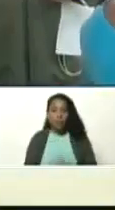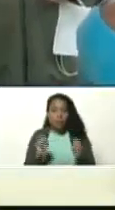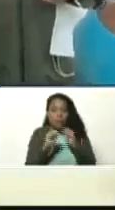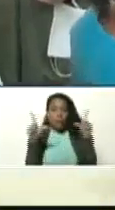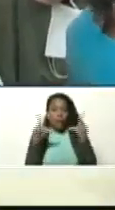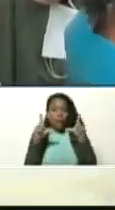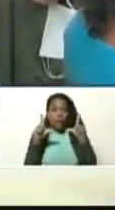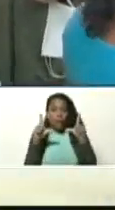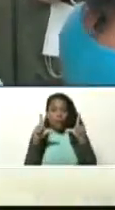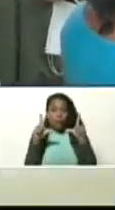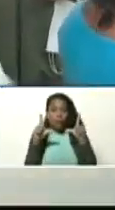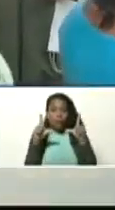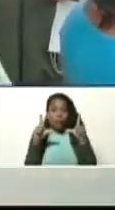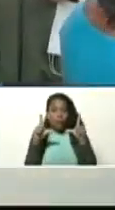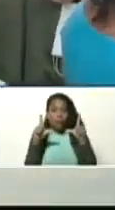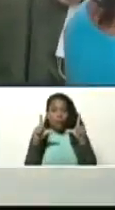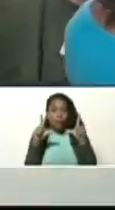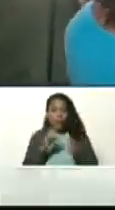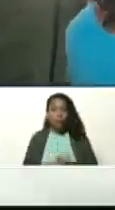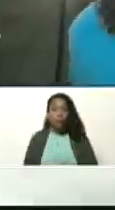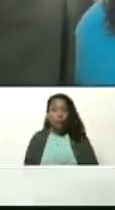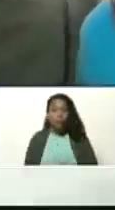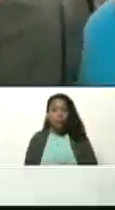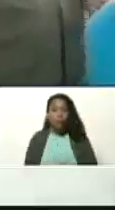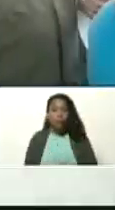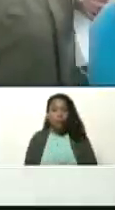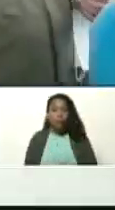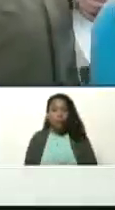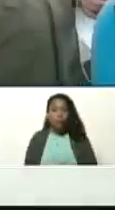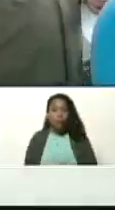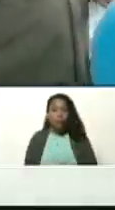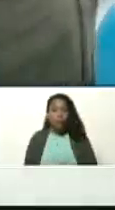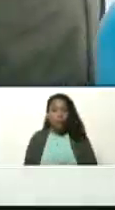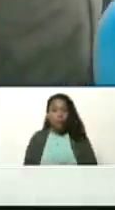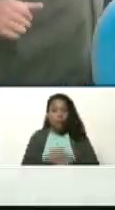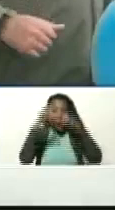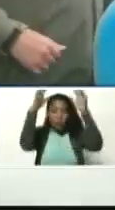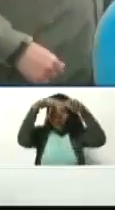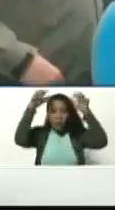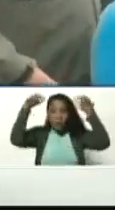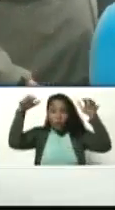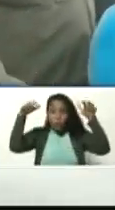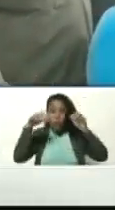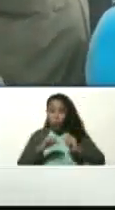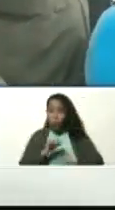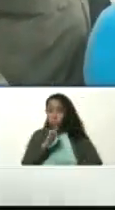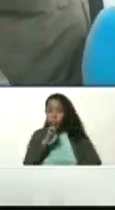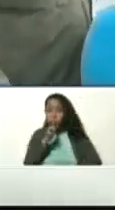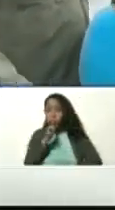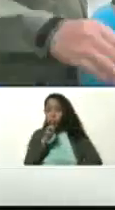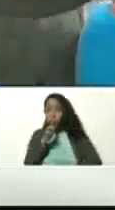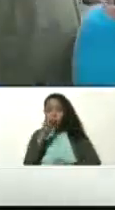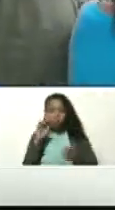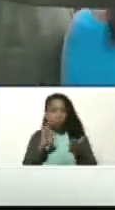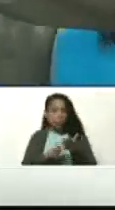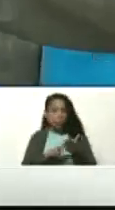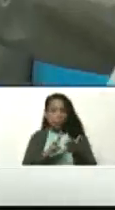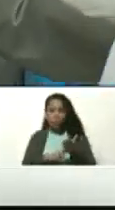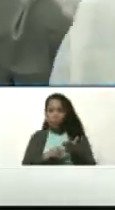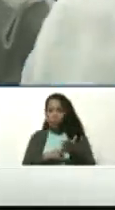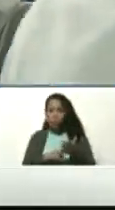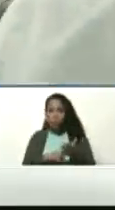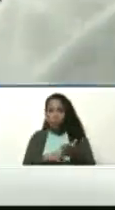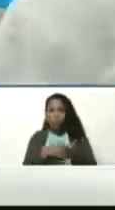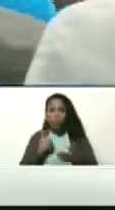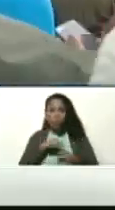del golpe que recibieron con esta lluvia terrible, ¿verdad?